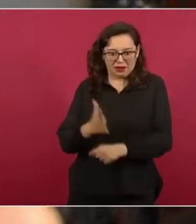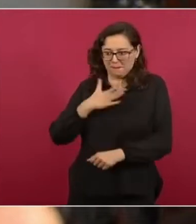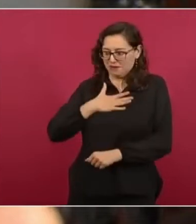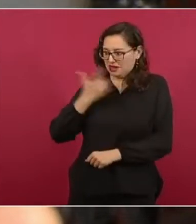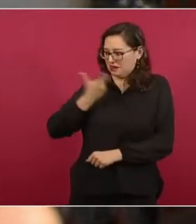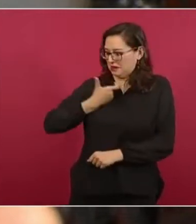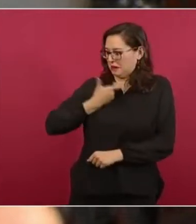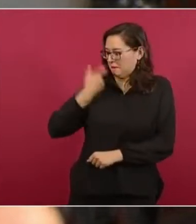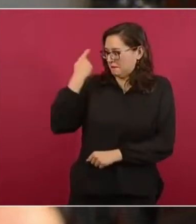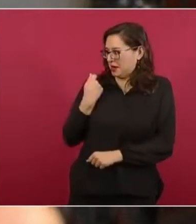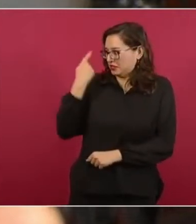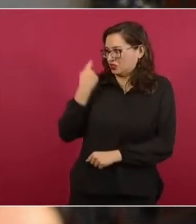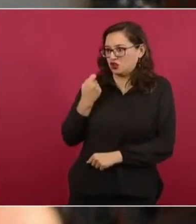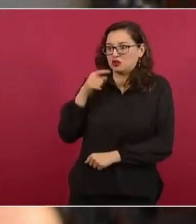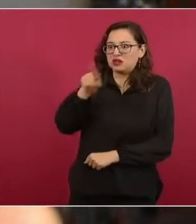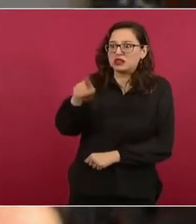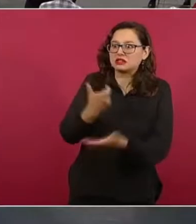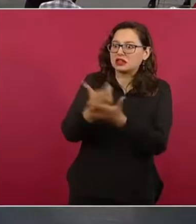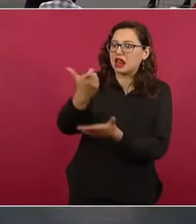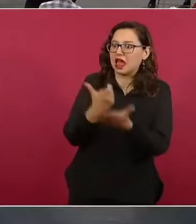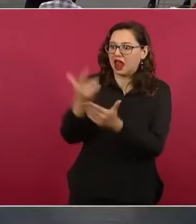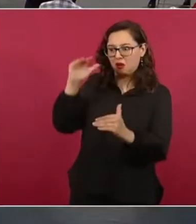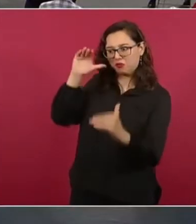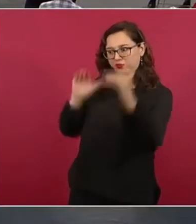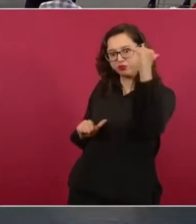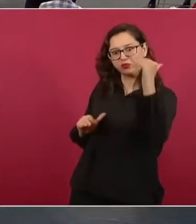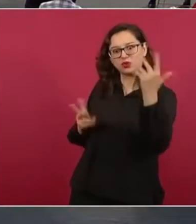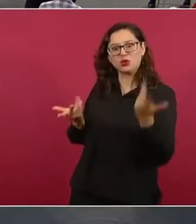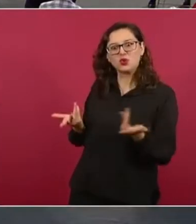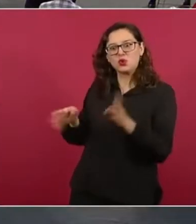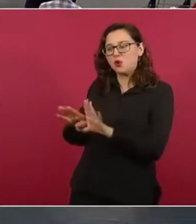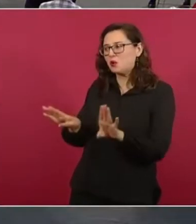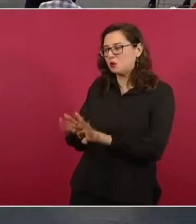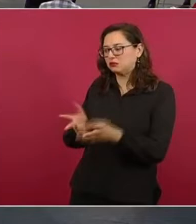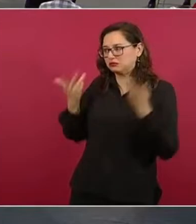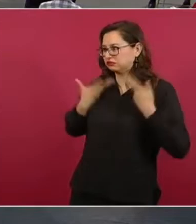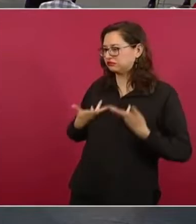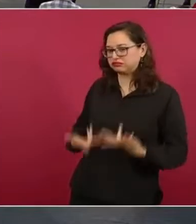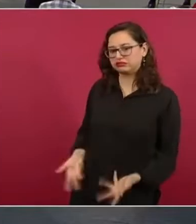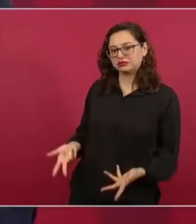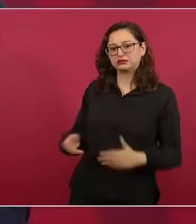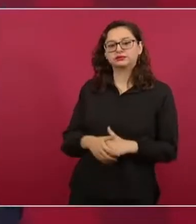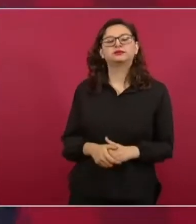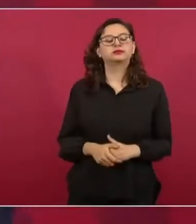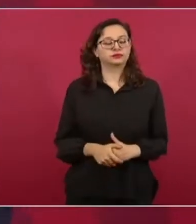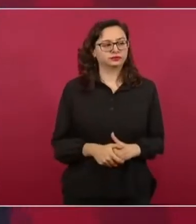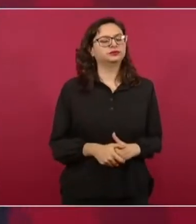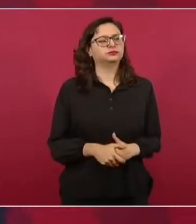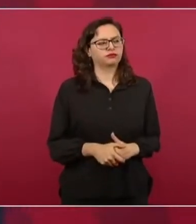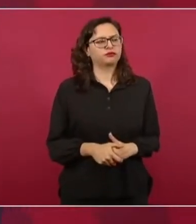particular de pensiones rezagadas? Sí, lo primero, hoy